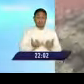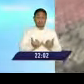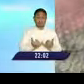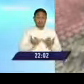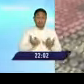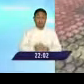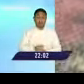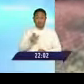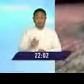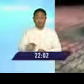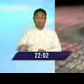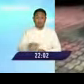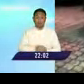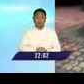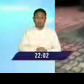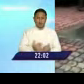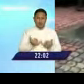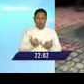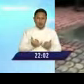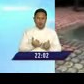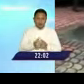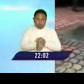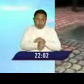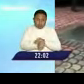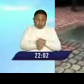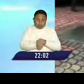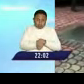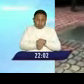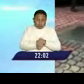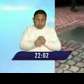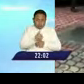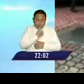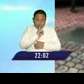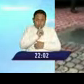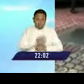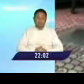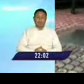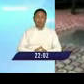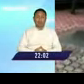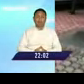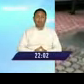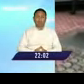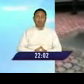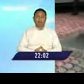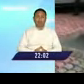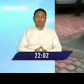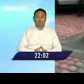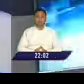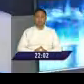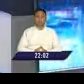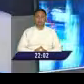encima, los que se fueron estarán bien escondidos. En Quito informó Iván Casamen.